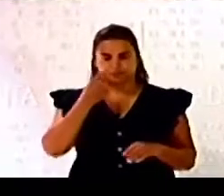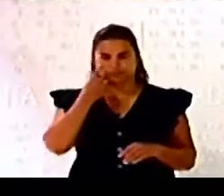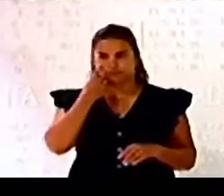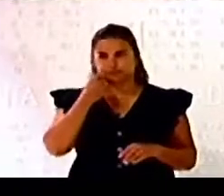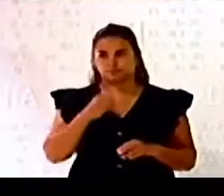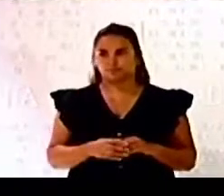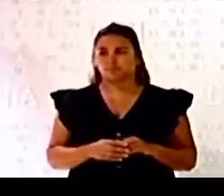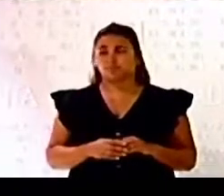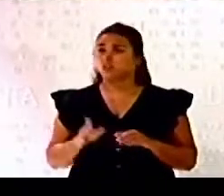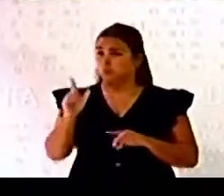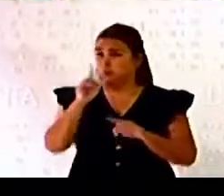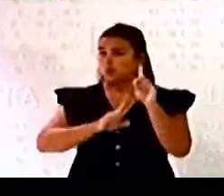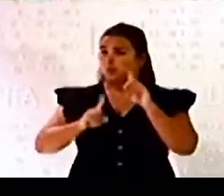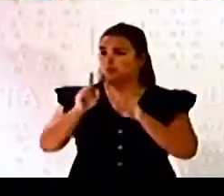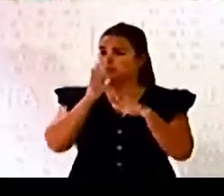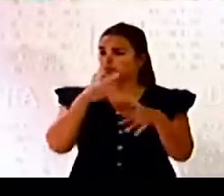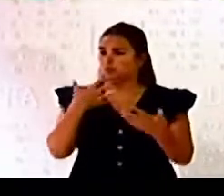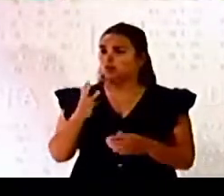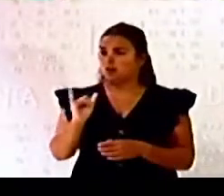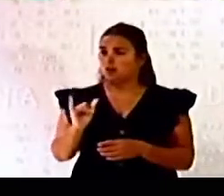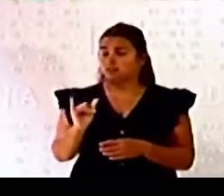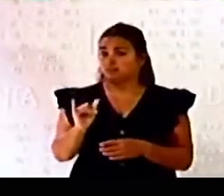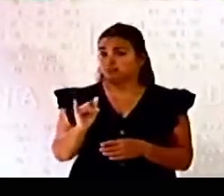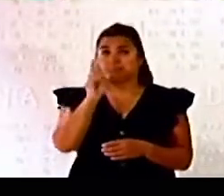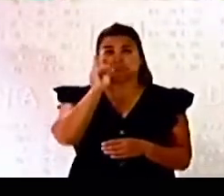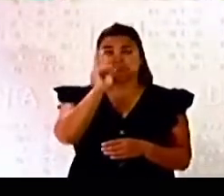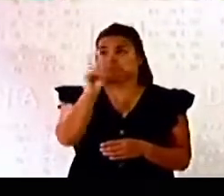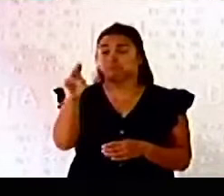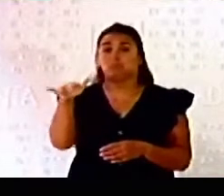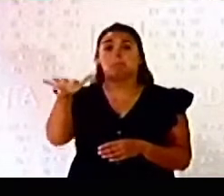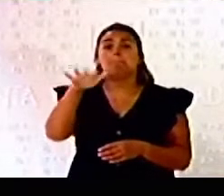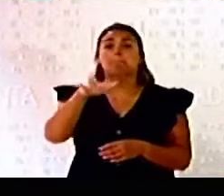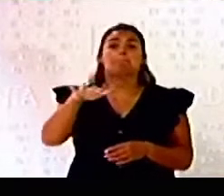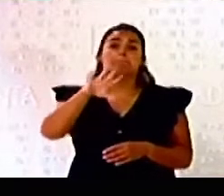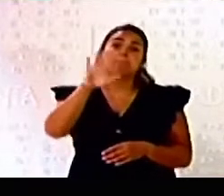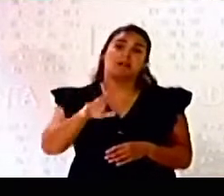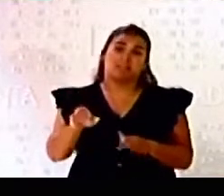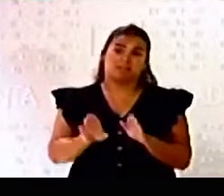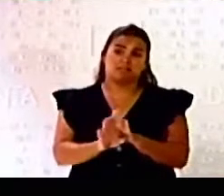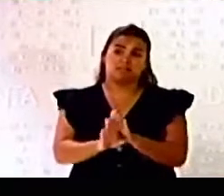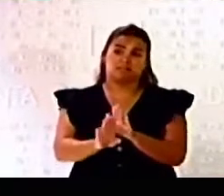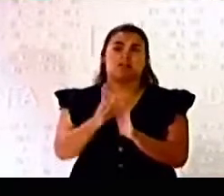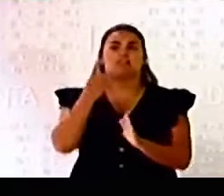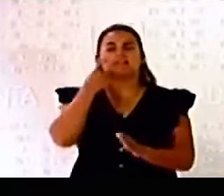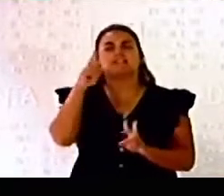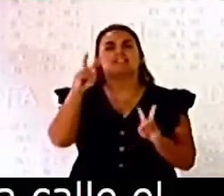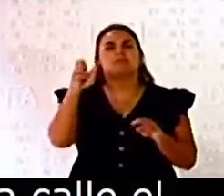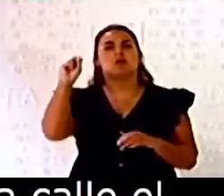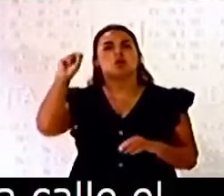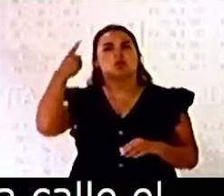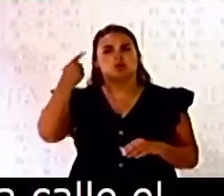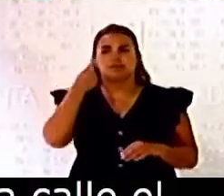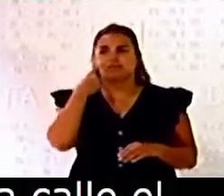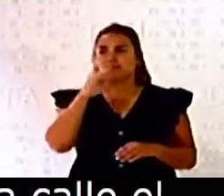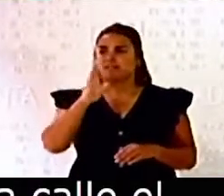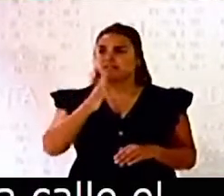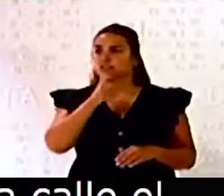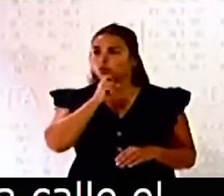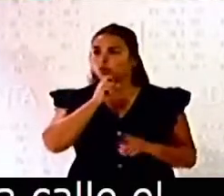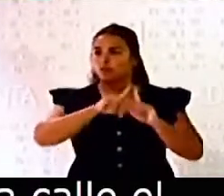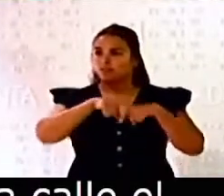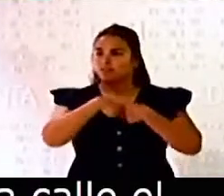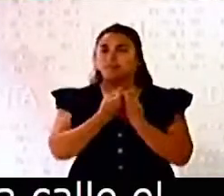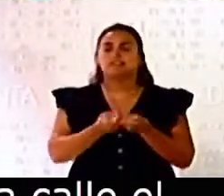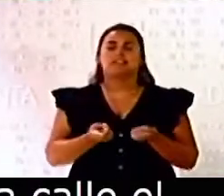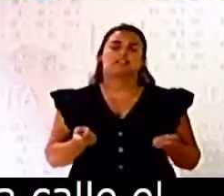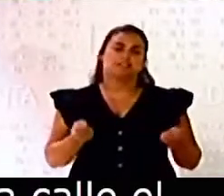Hay un problema que ahora mismo está en la calle, parece que va a seguir durante varios meses, que es el coste de la luz, cómo está influyendo en las familias,